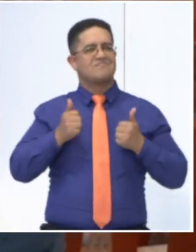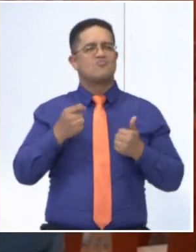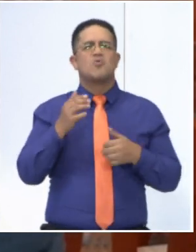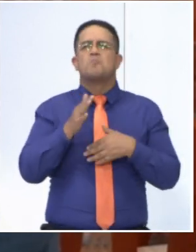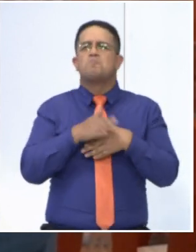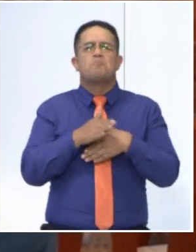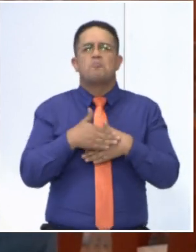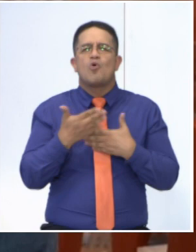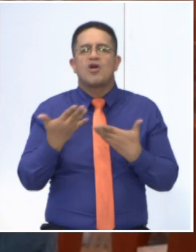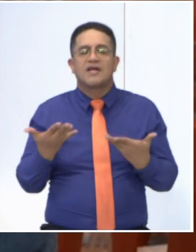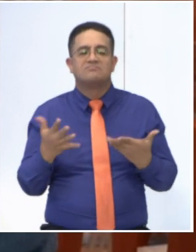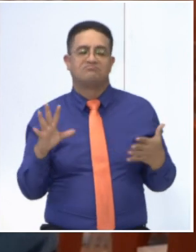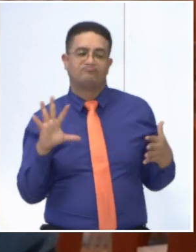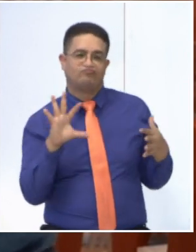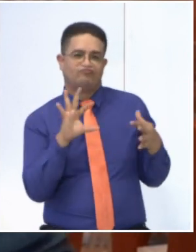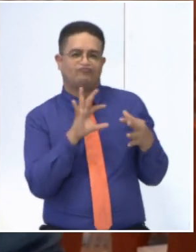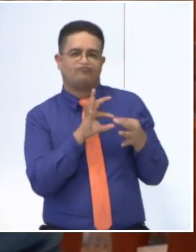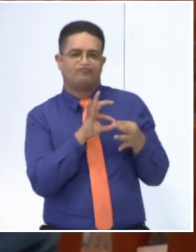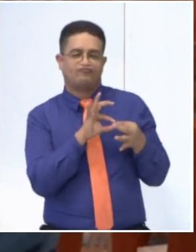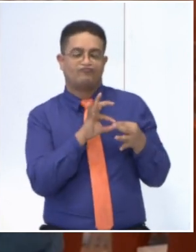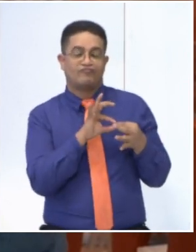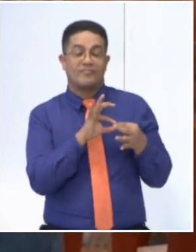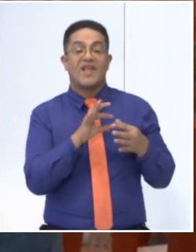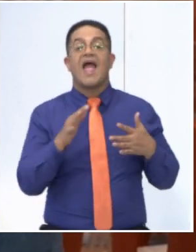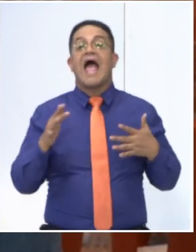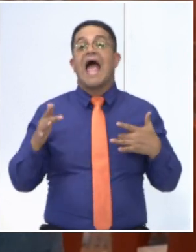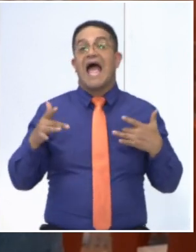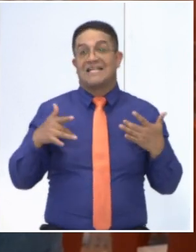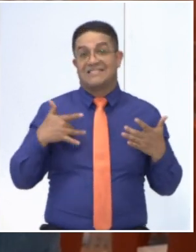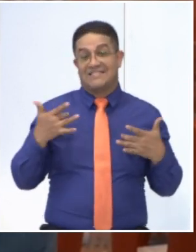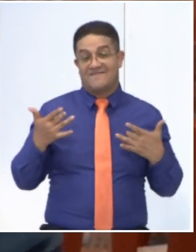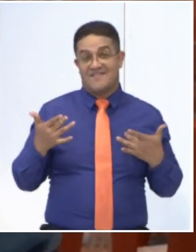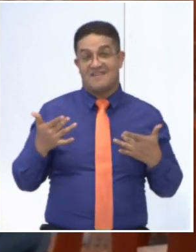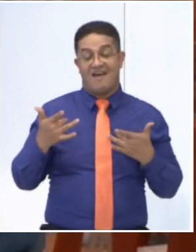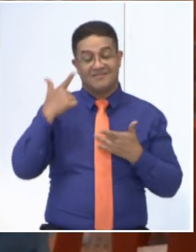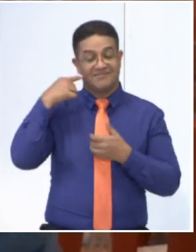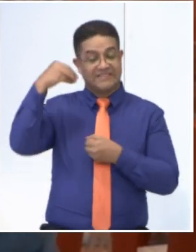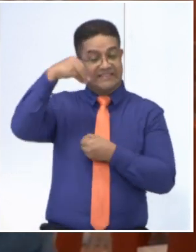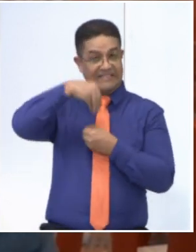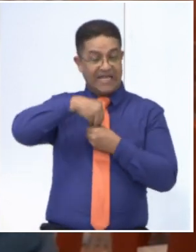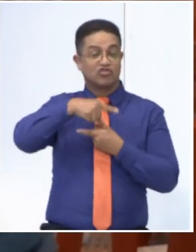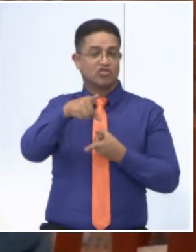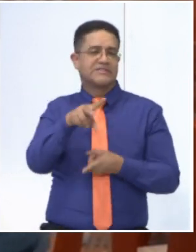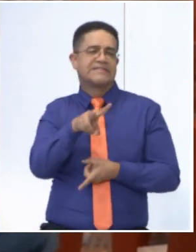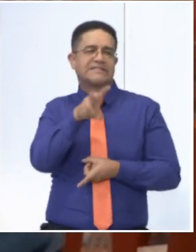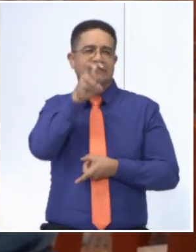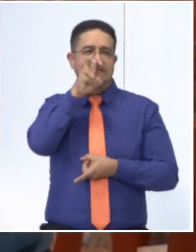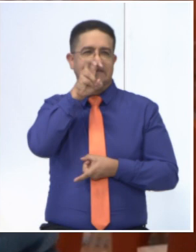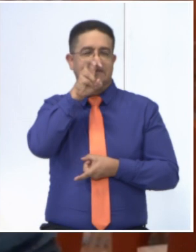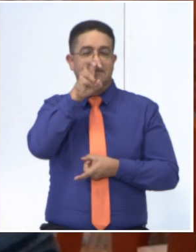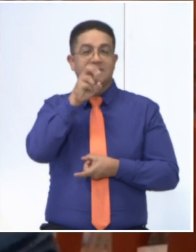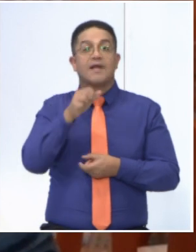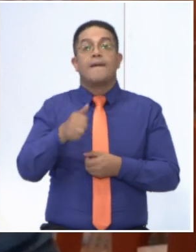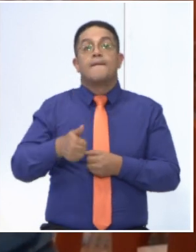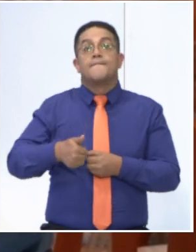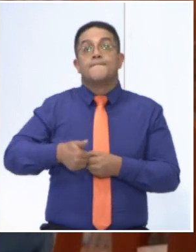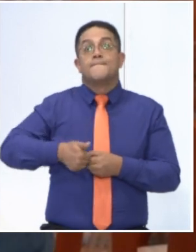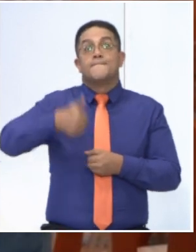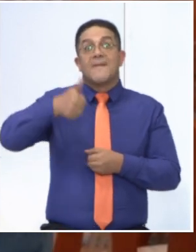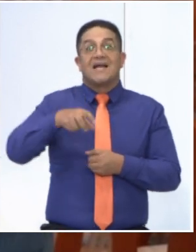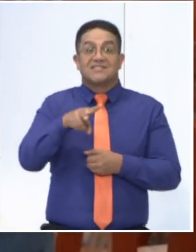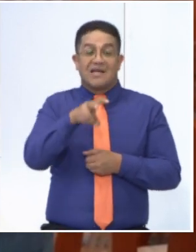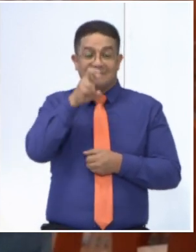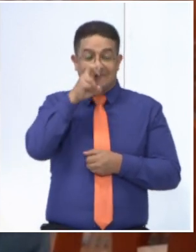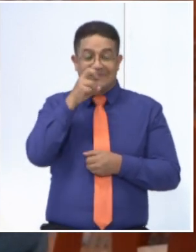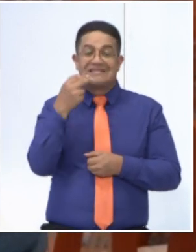una relación muy importante entre la actividad reticular y nuestra respiración. A mayor carga de oxígeno y de